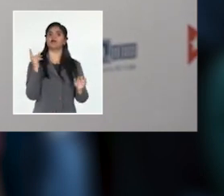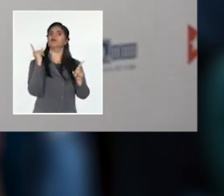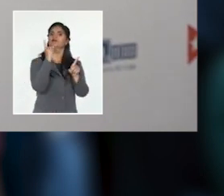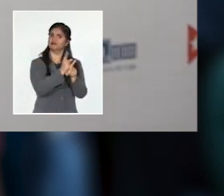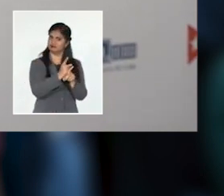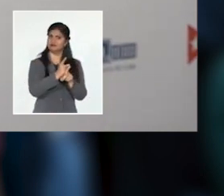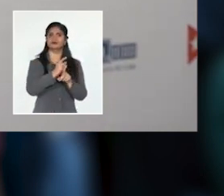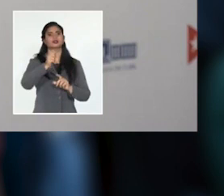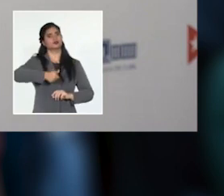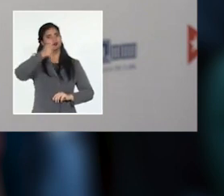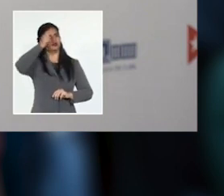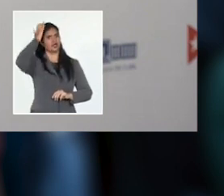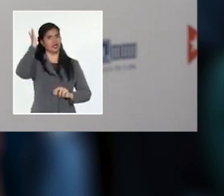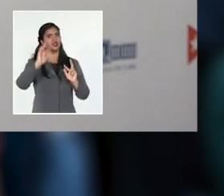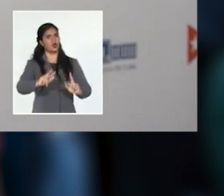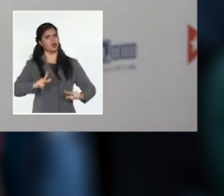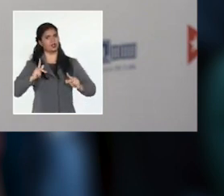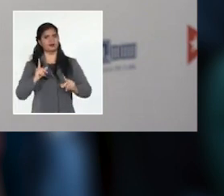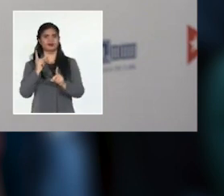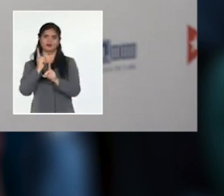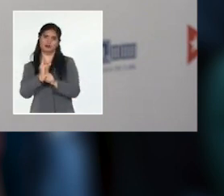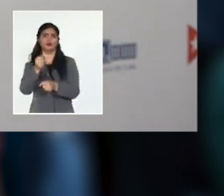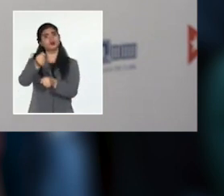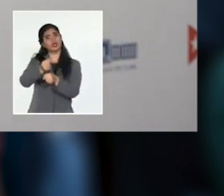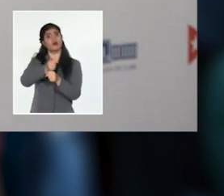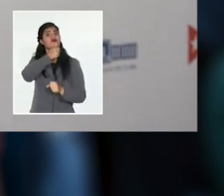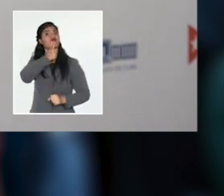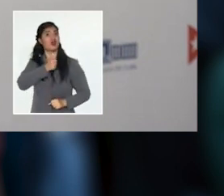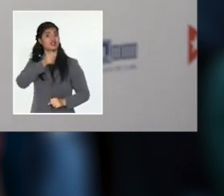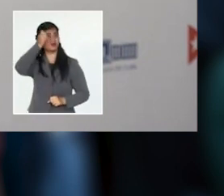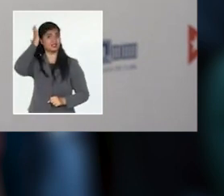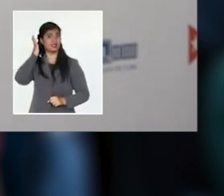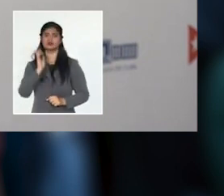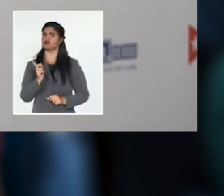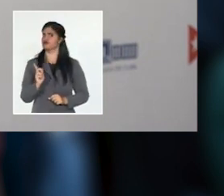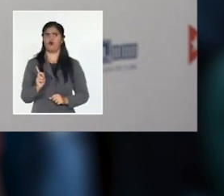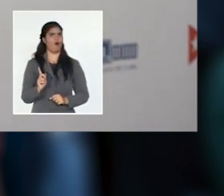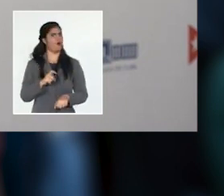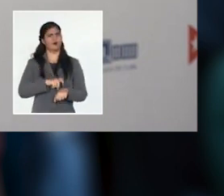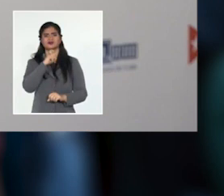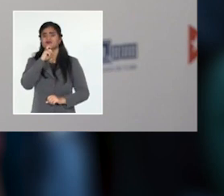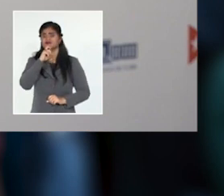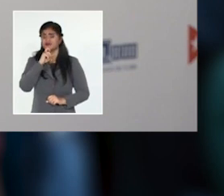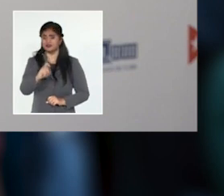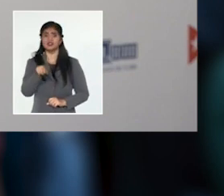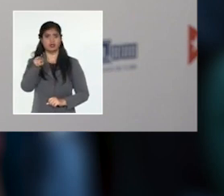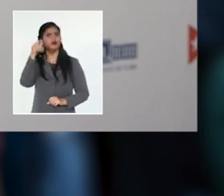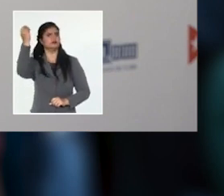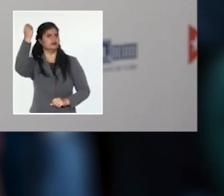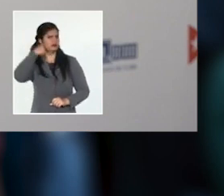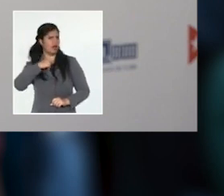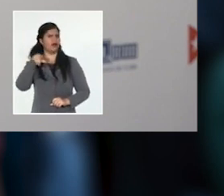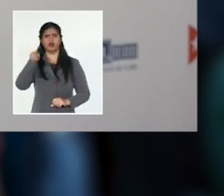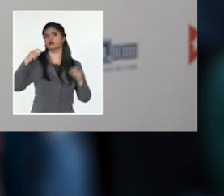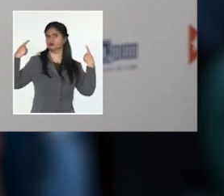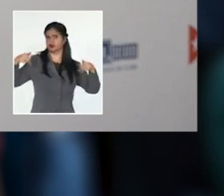Tiene una labor muy difícil, en momentos muy complicados, y lo está manejando todo excelentemente bien.